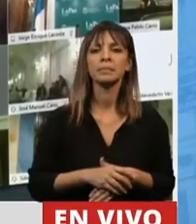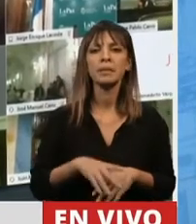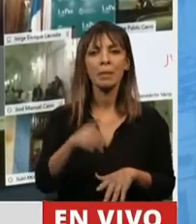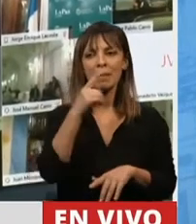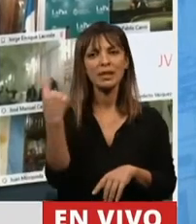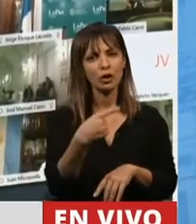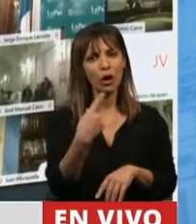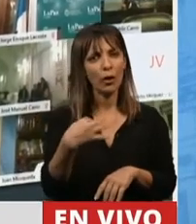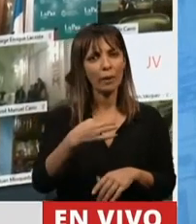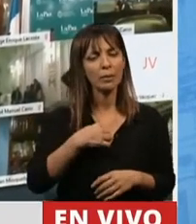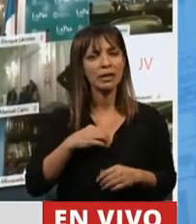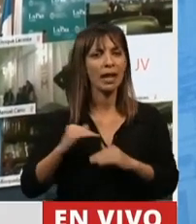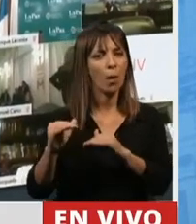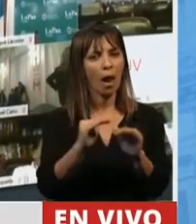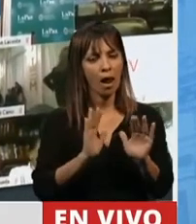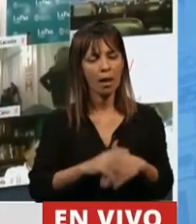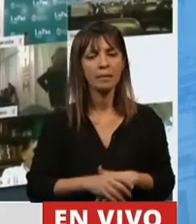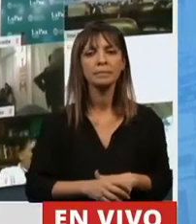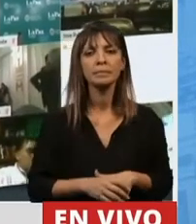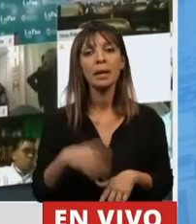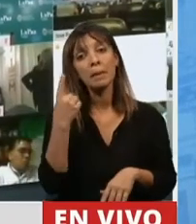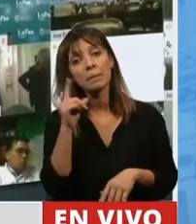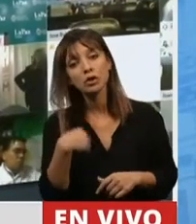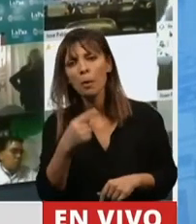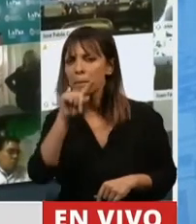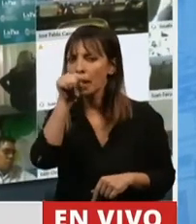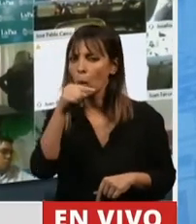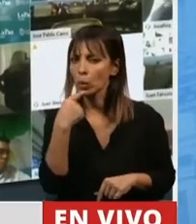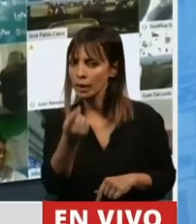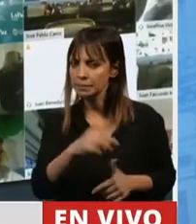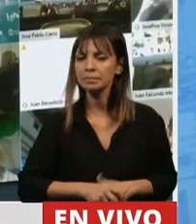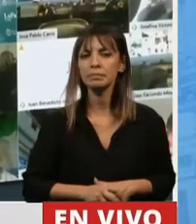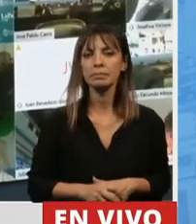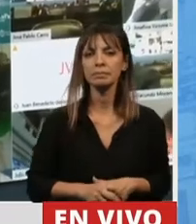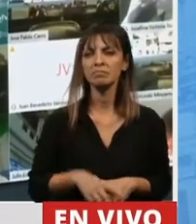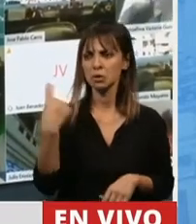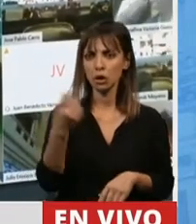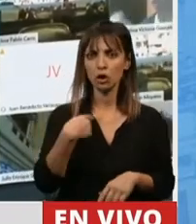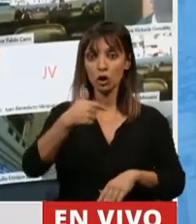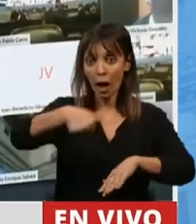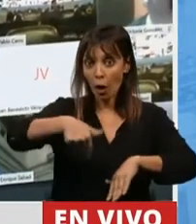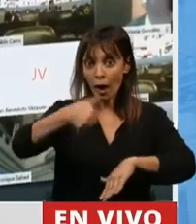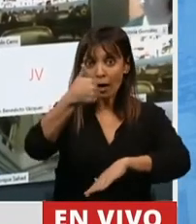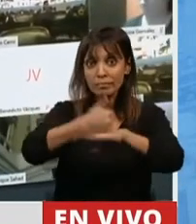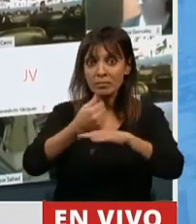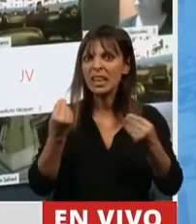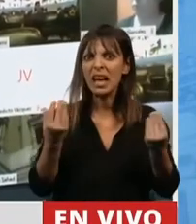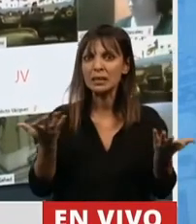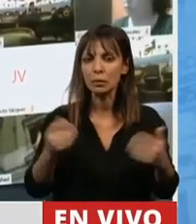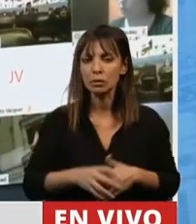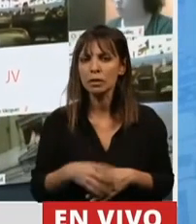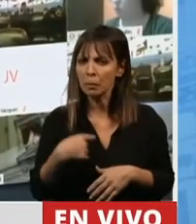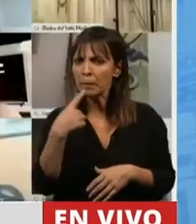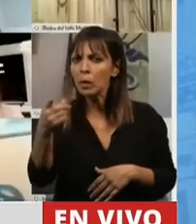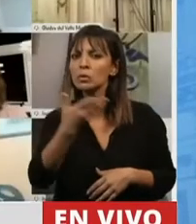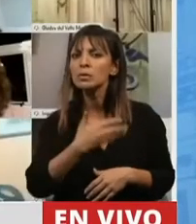todos tenemos que estar contentos con esto. Ahora, yo quiero hacer la siguiente pregunta. ¿Qué estamos haciendo acá, señora presidenta? ¿Qué diría usted que estamos